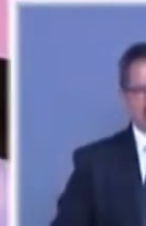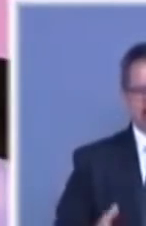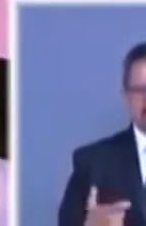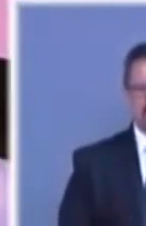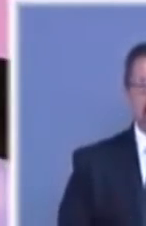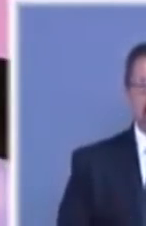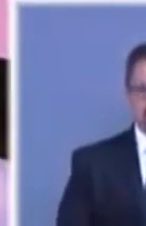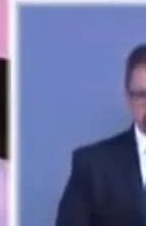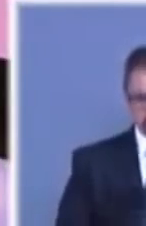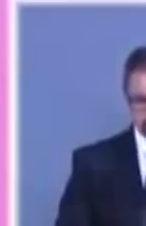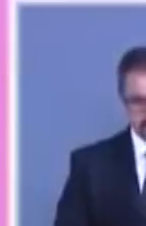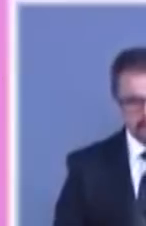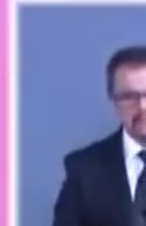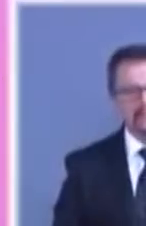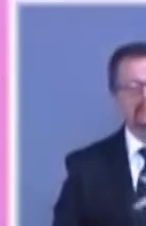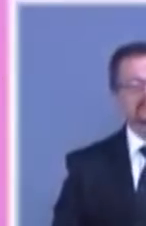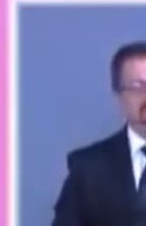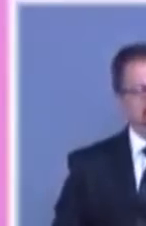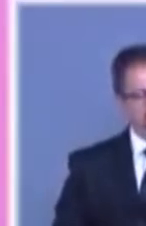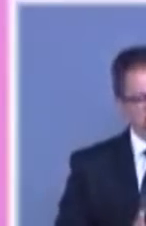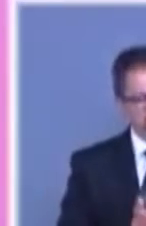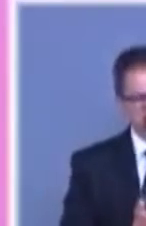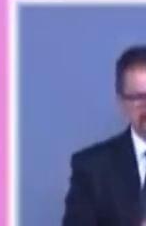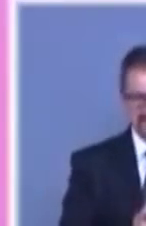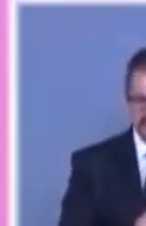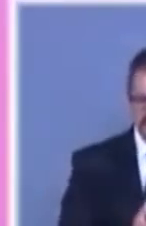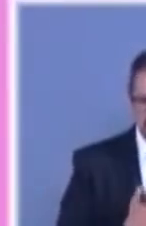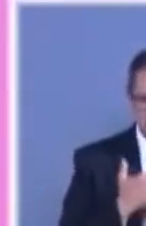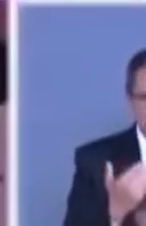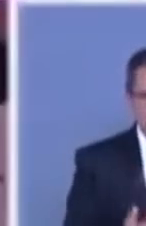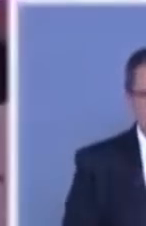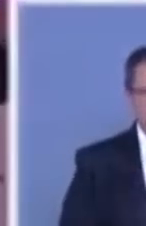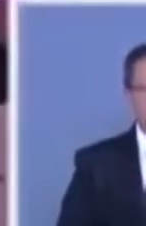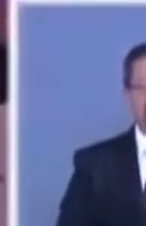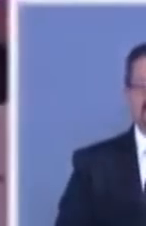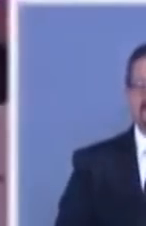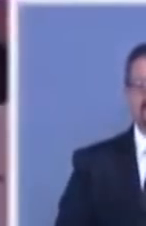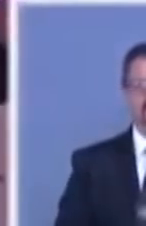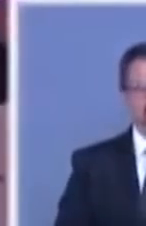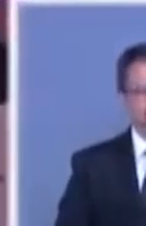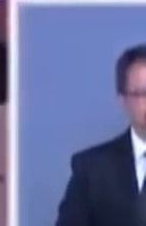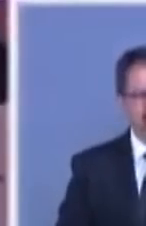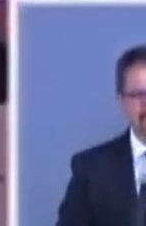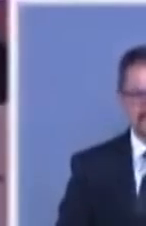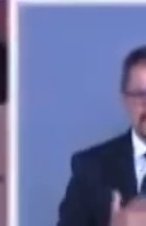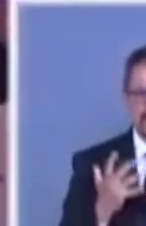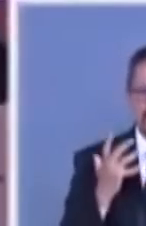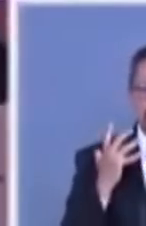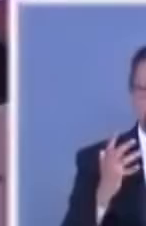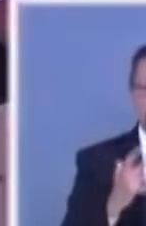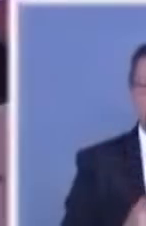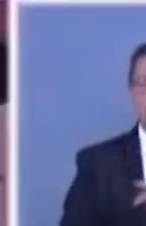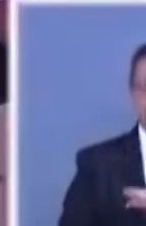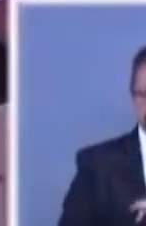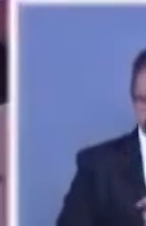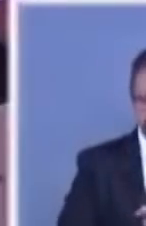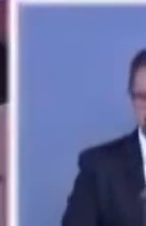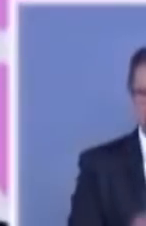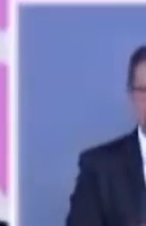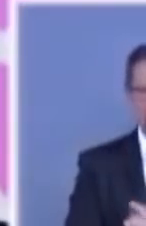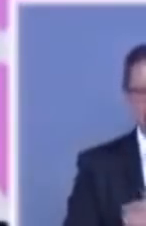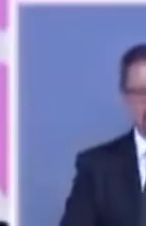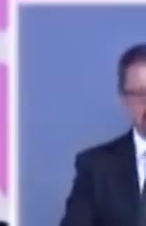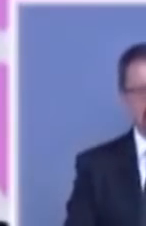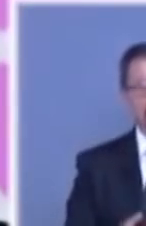el desarrollo regional y vamos a crear el gran éxito y la esperanza poblana. Gracias, candidato. Vamos primero con el candidato Jiménez Merino, por